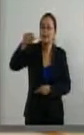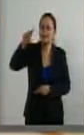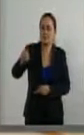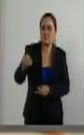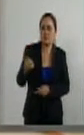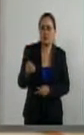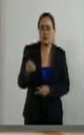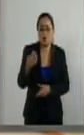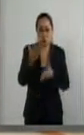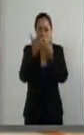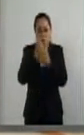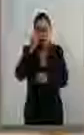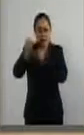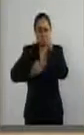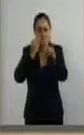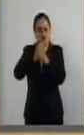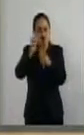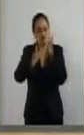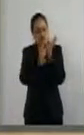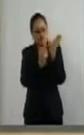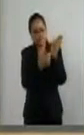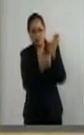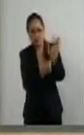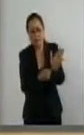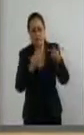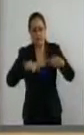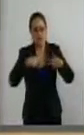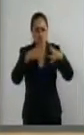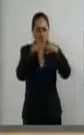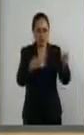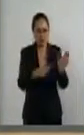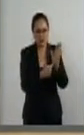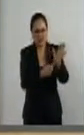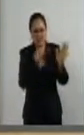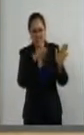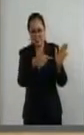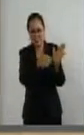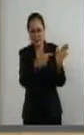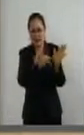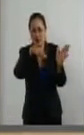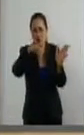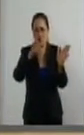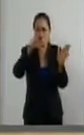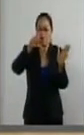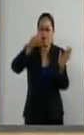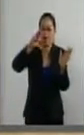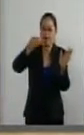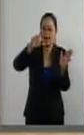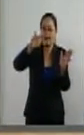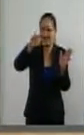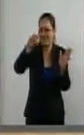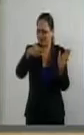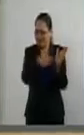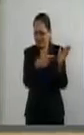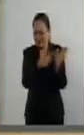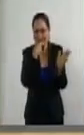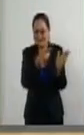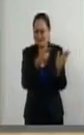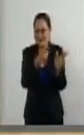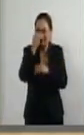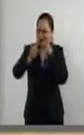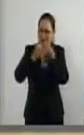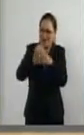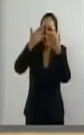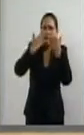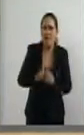referente internacional que le llame a los desaparecidos no localizados. Y será, amigos y amigas, como queremos que sea esta